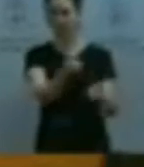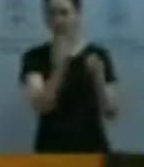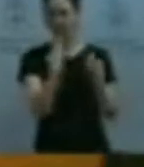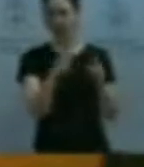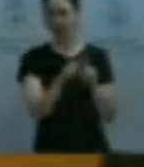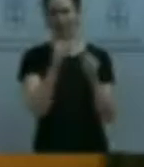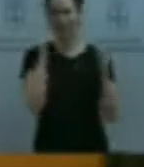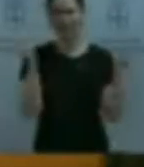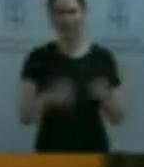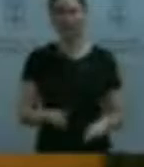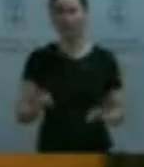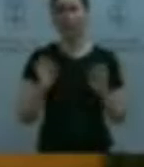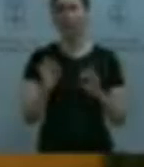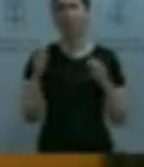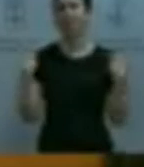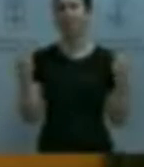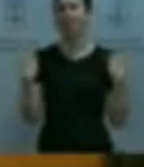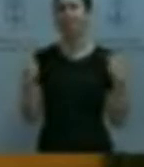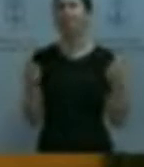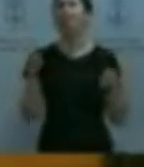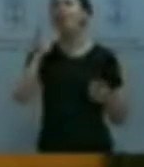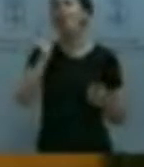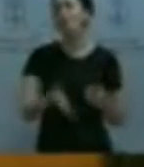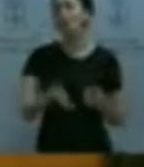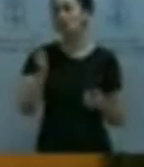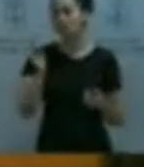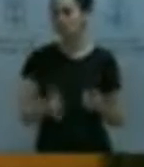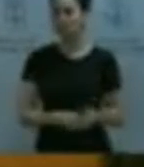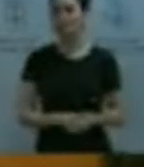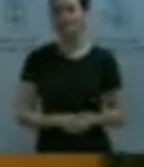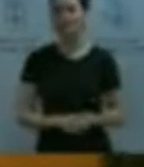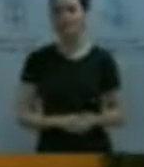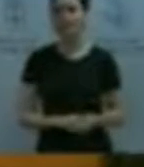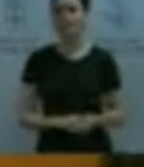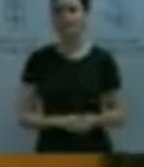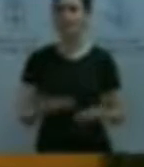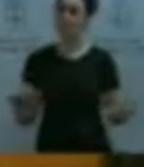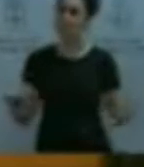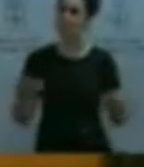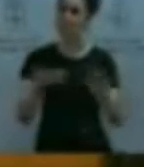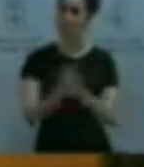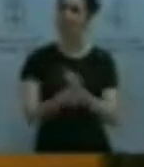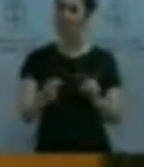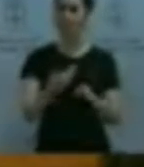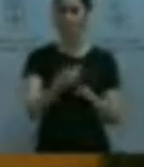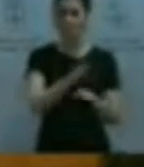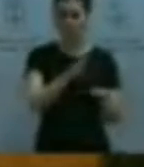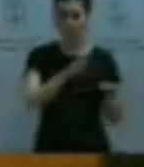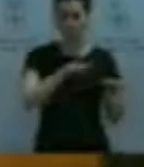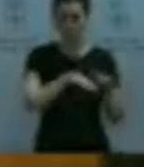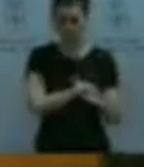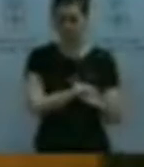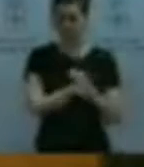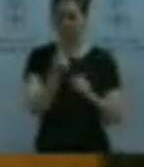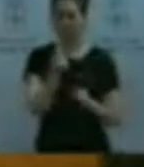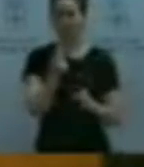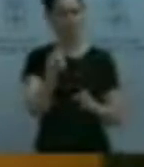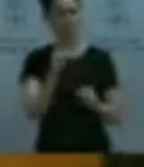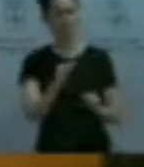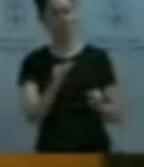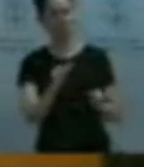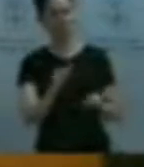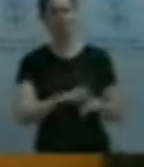efectivamente, esto es porque hay un remanente de tesorería. Claro, también me llama la atención un dato, señor consejero. Pues sí, yo he mirado el expediente de